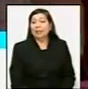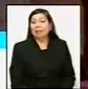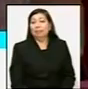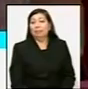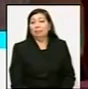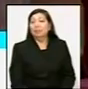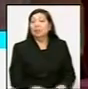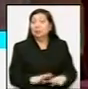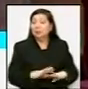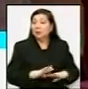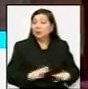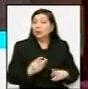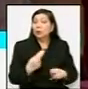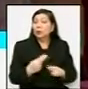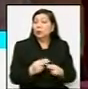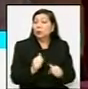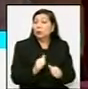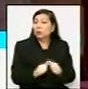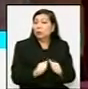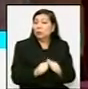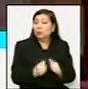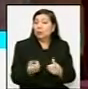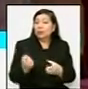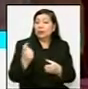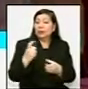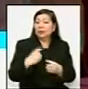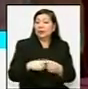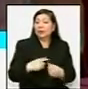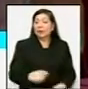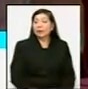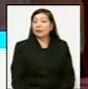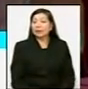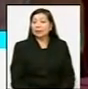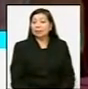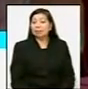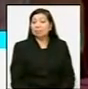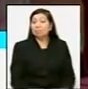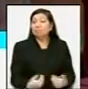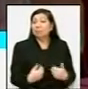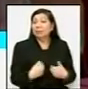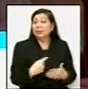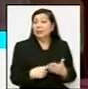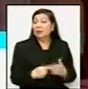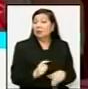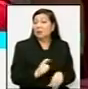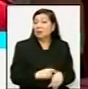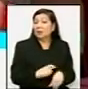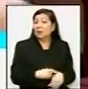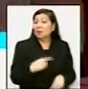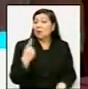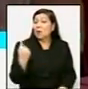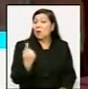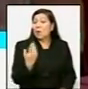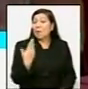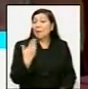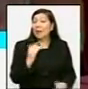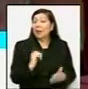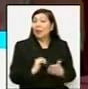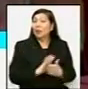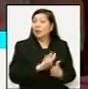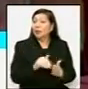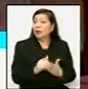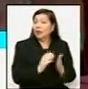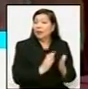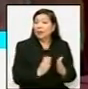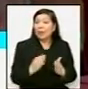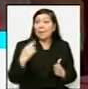son auditadas en su número de afiliados, y tendría que ser un momento único para todas las